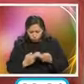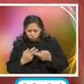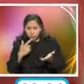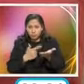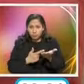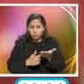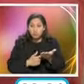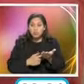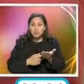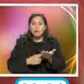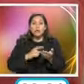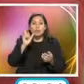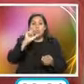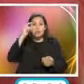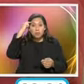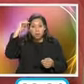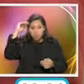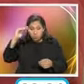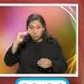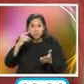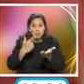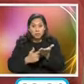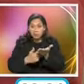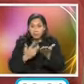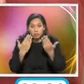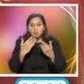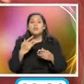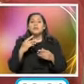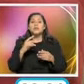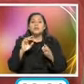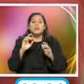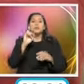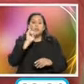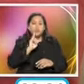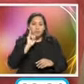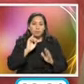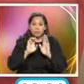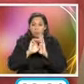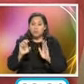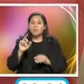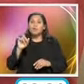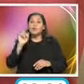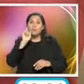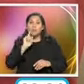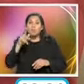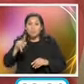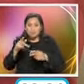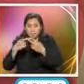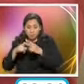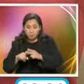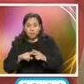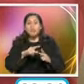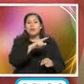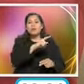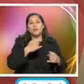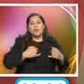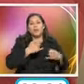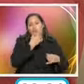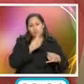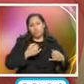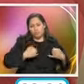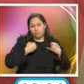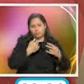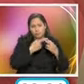dejan de formar estas células de grasa? En la pubertad. En el caso de la mujer, en la menstruación, y en el caso de los hombres, la pubertad. Okay. Y en la vida adulta,